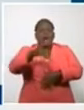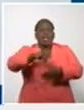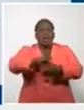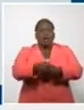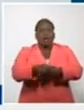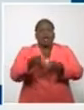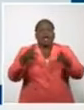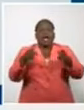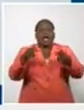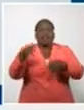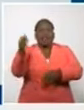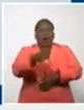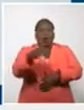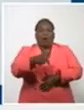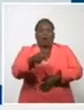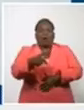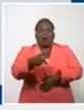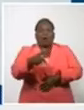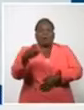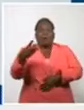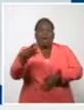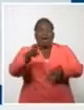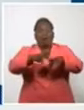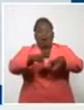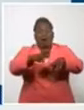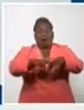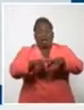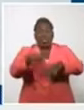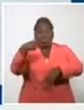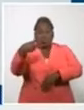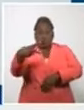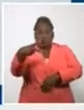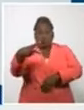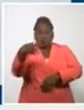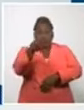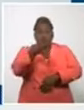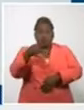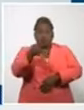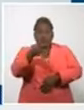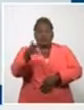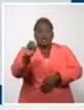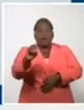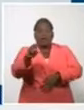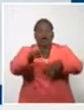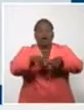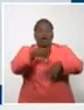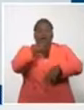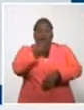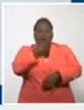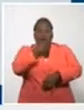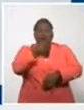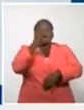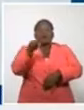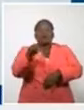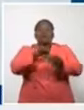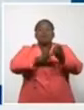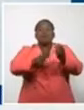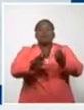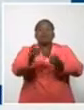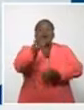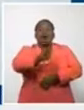Jagüey Grande. En el caso de La Habana, dos casos de los municipios de Cerro y Habana Vieja. Y en el caso de la provincia de